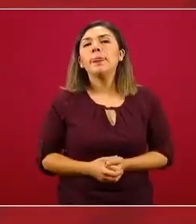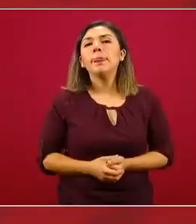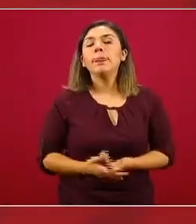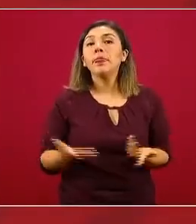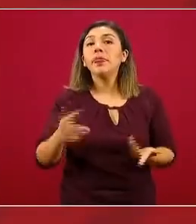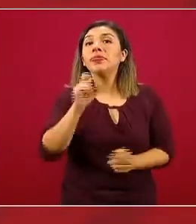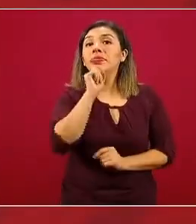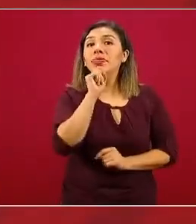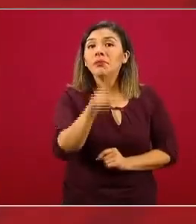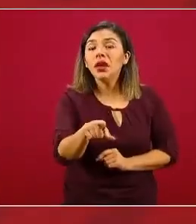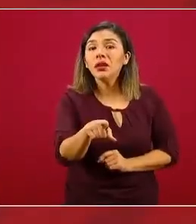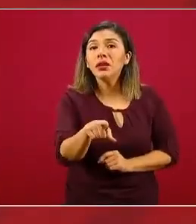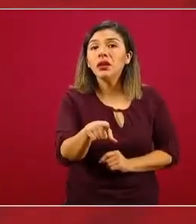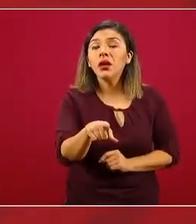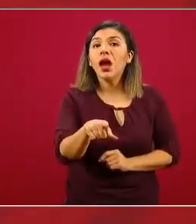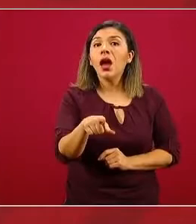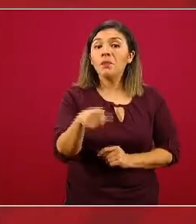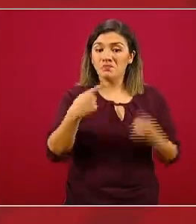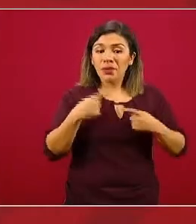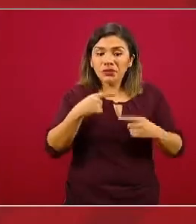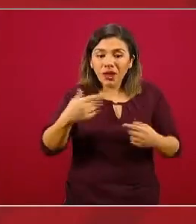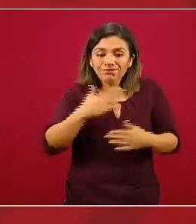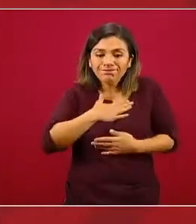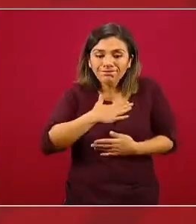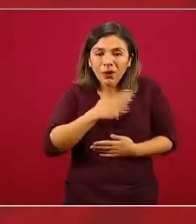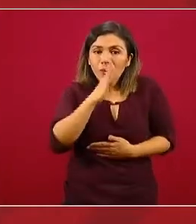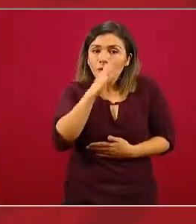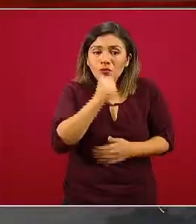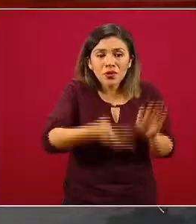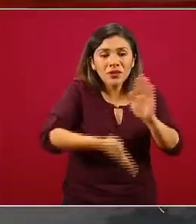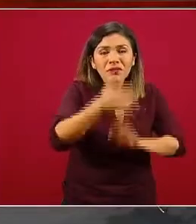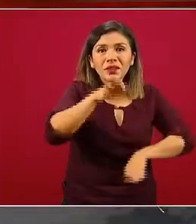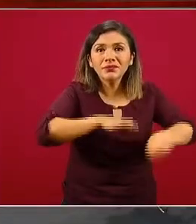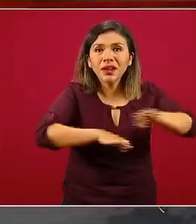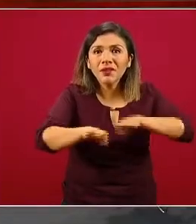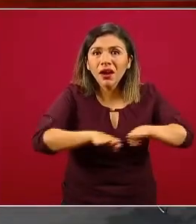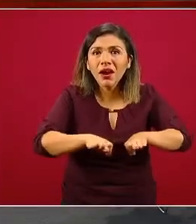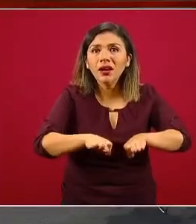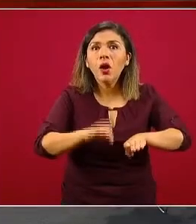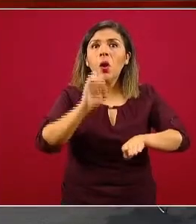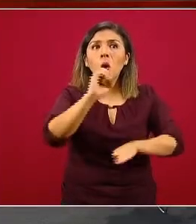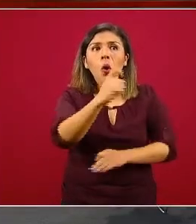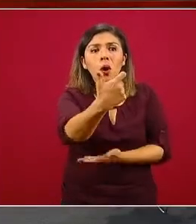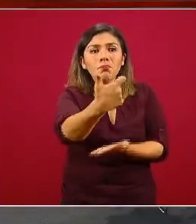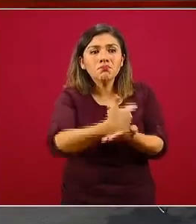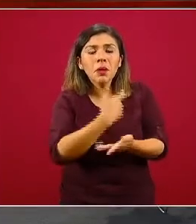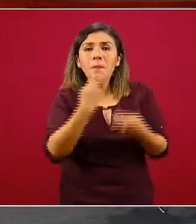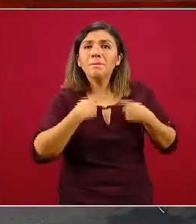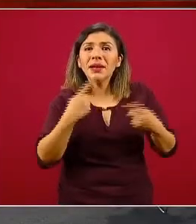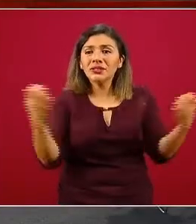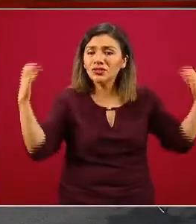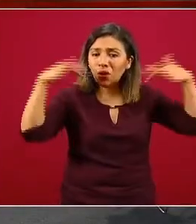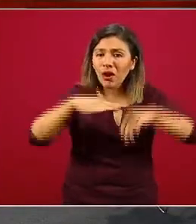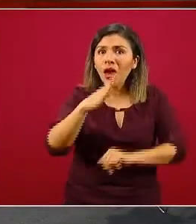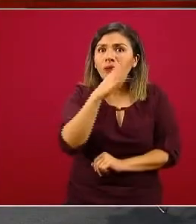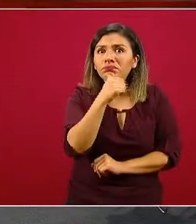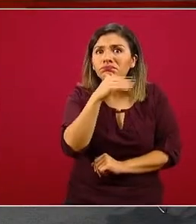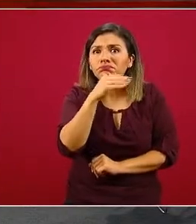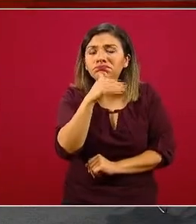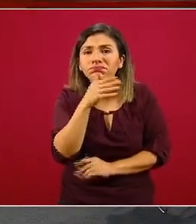y al no poder ir a trabajar o sencillamente no recibir los clientes que se